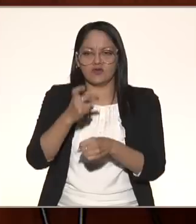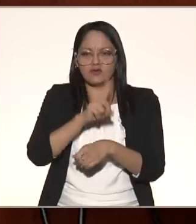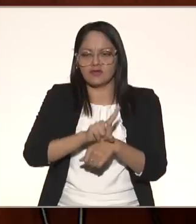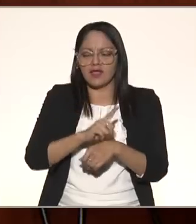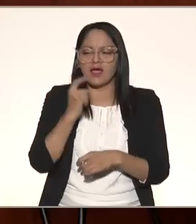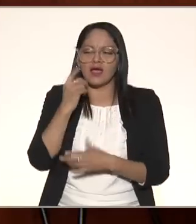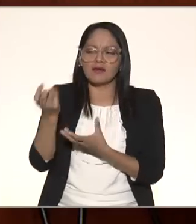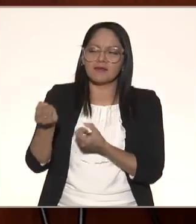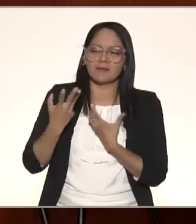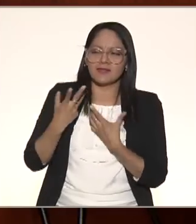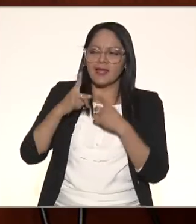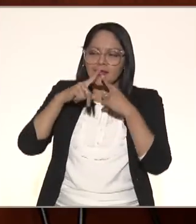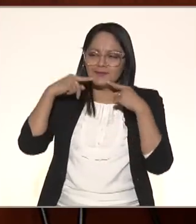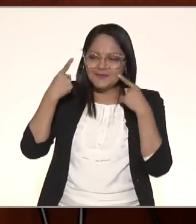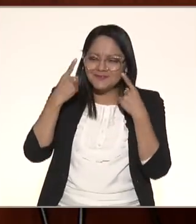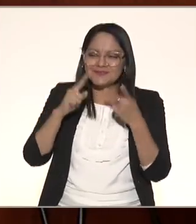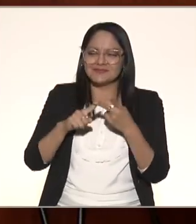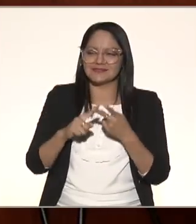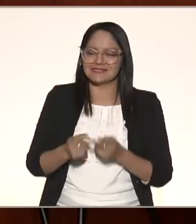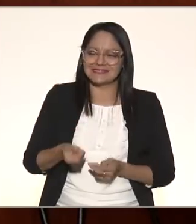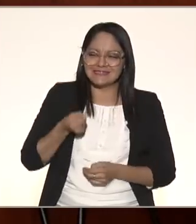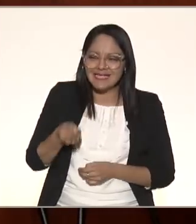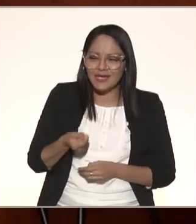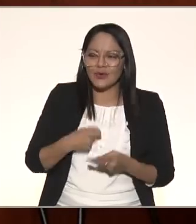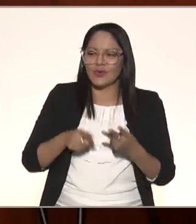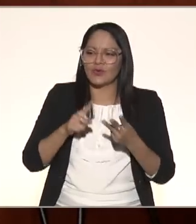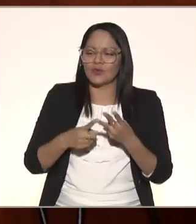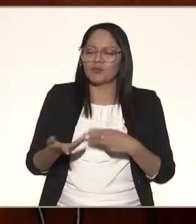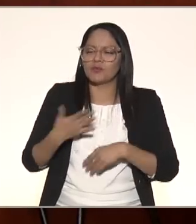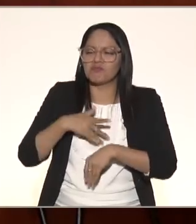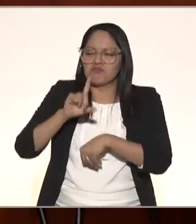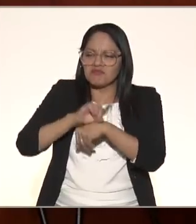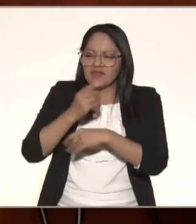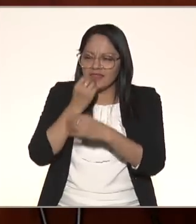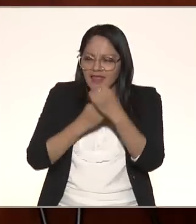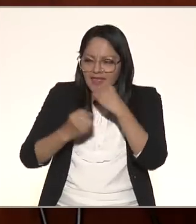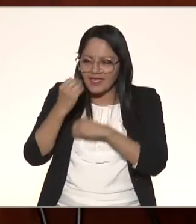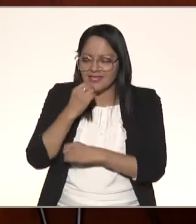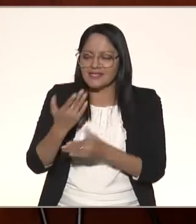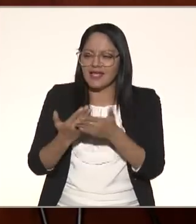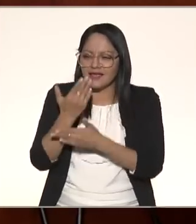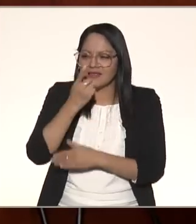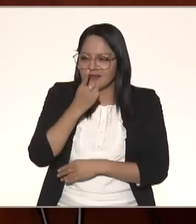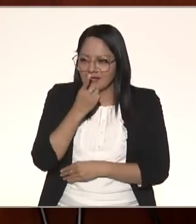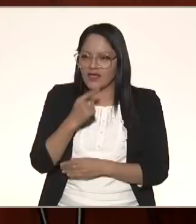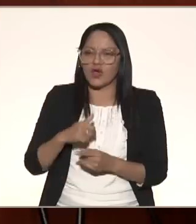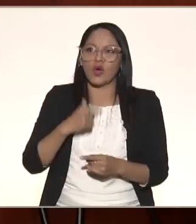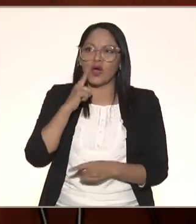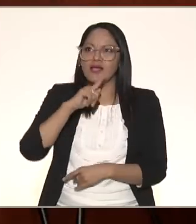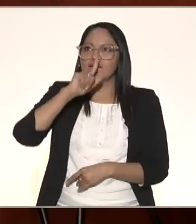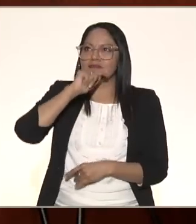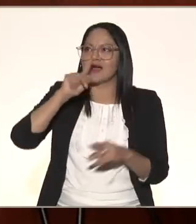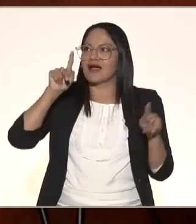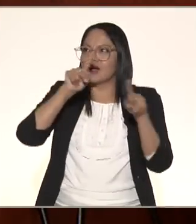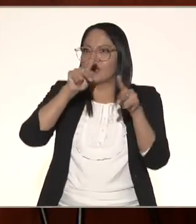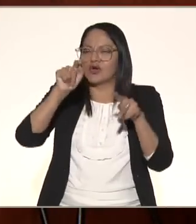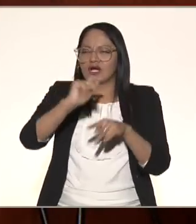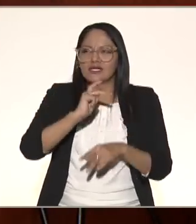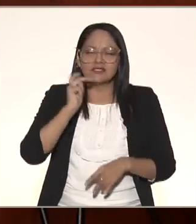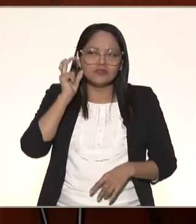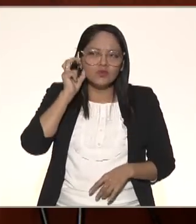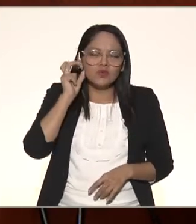recibo tu sonrisa tu saludo el desayuno el pajarito que canta durante 21 días este